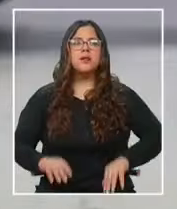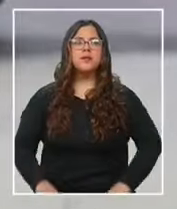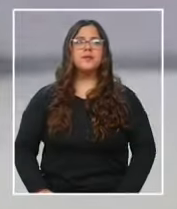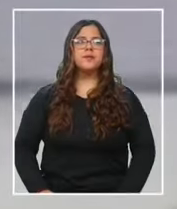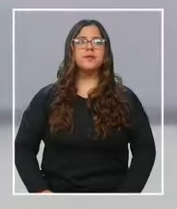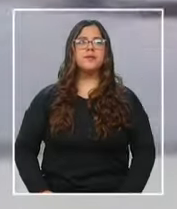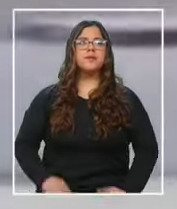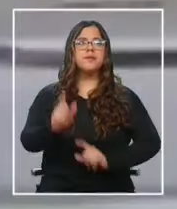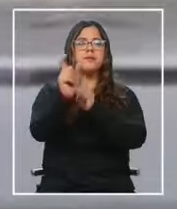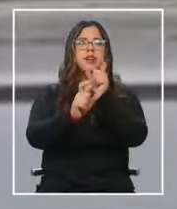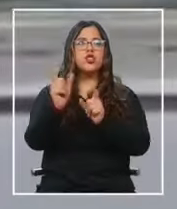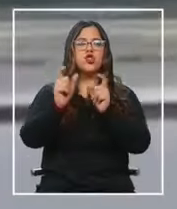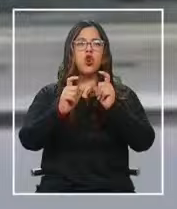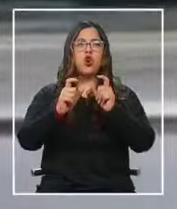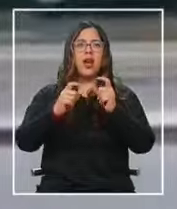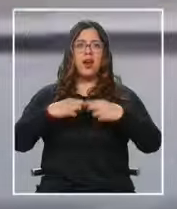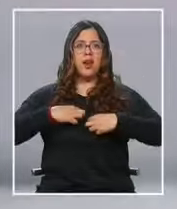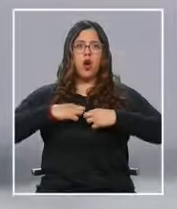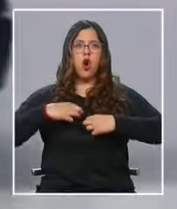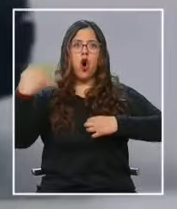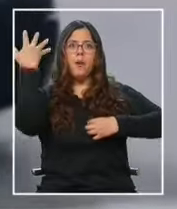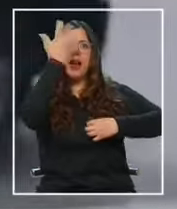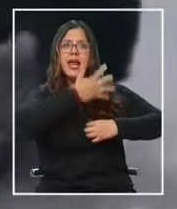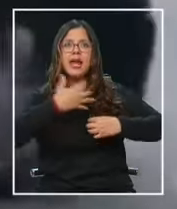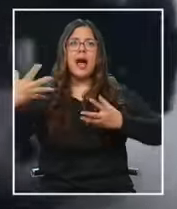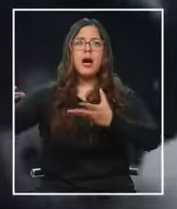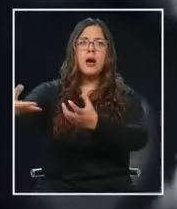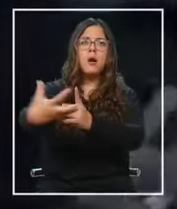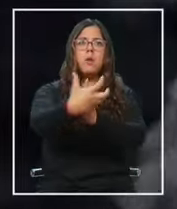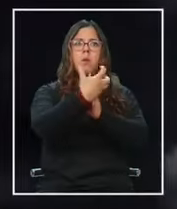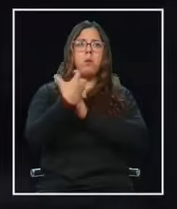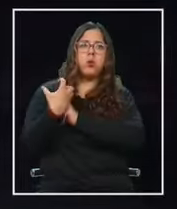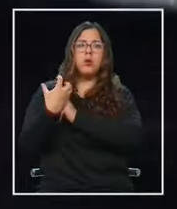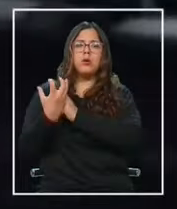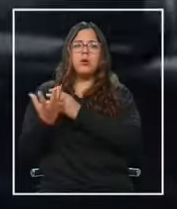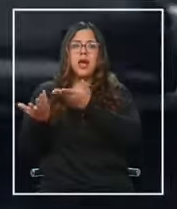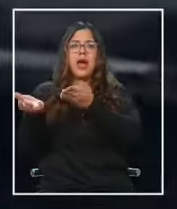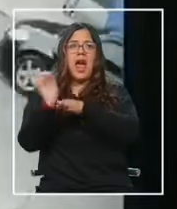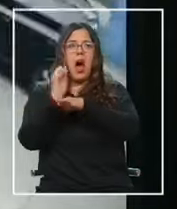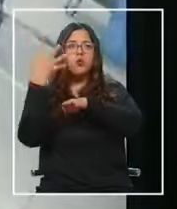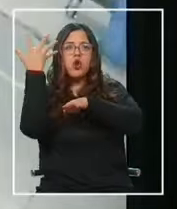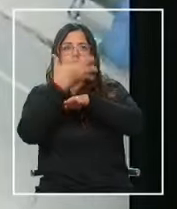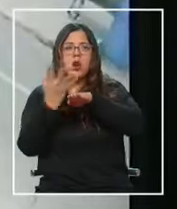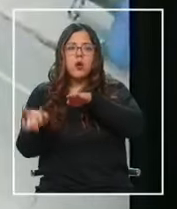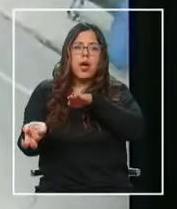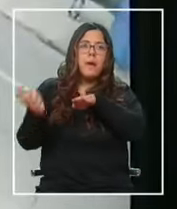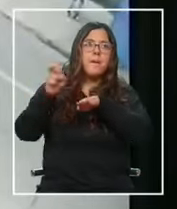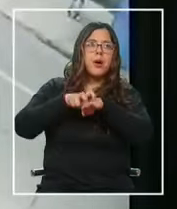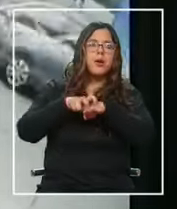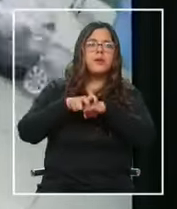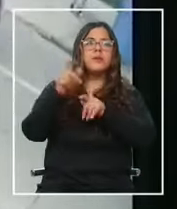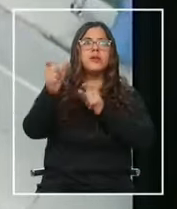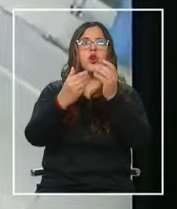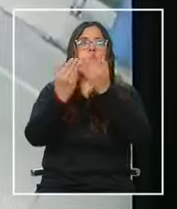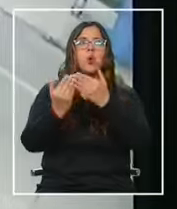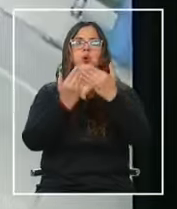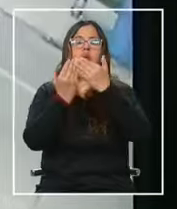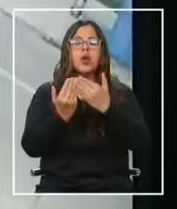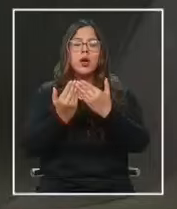unos individuos de negro lo toman y lo meten a un auto negro. Todos los